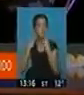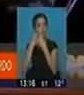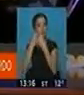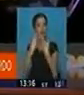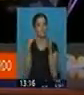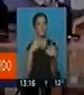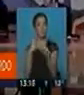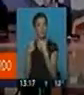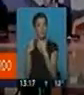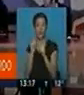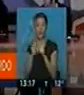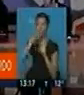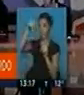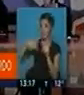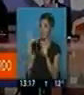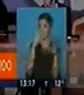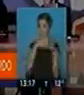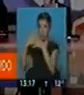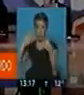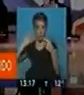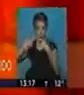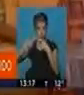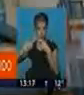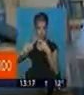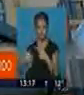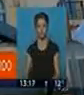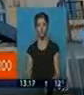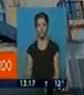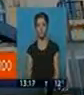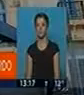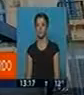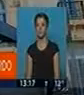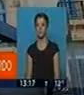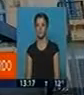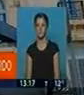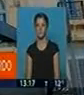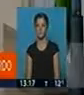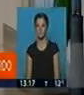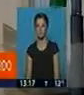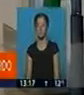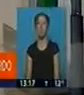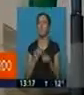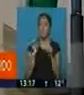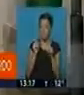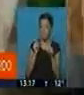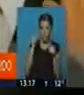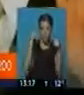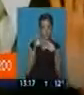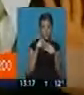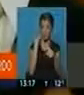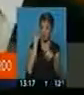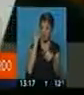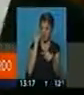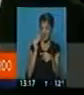podría ser un punto de inflexión entre ambos bloques. Frente a esta meta de Brasil,